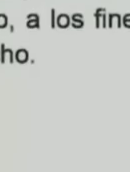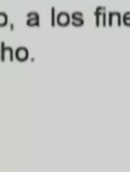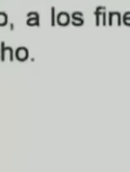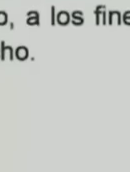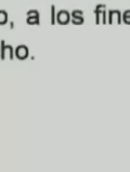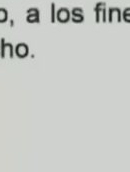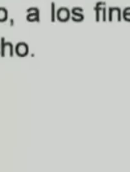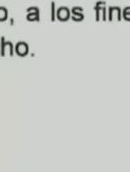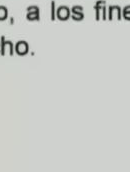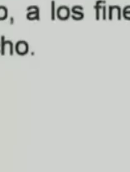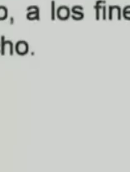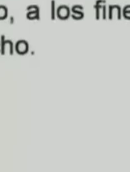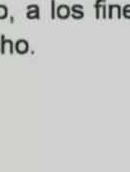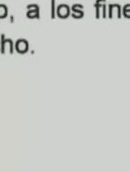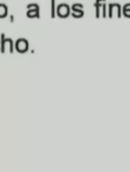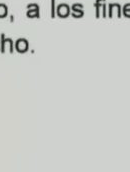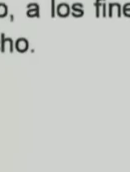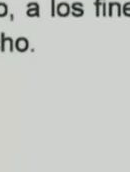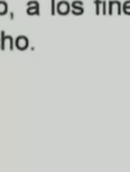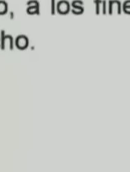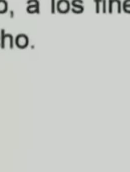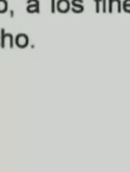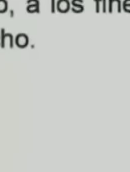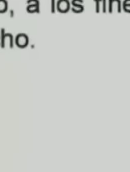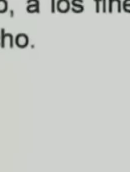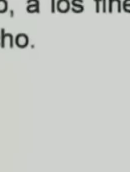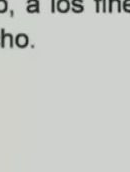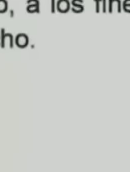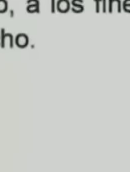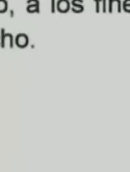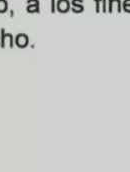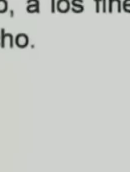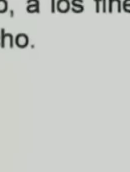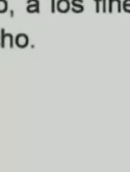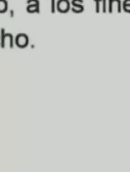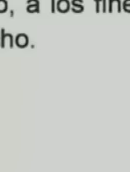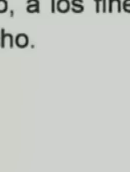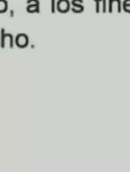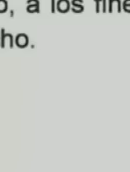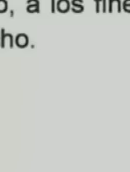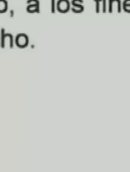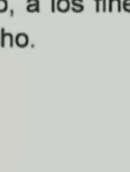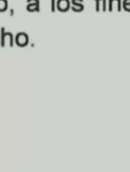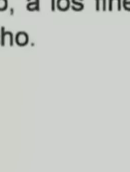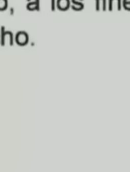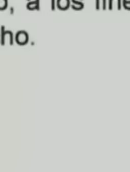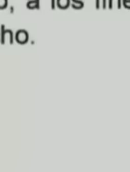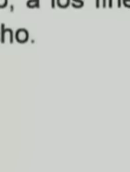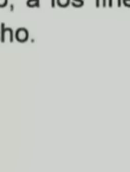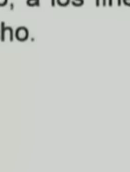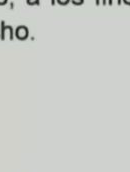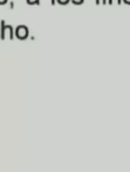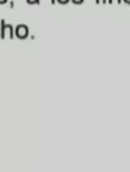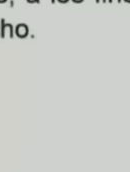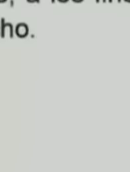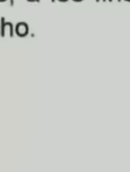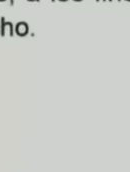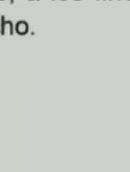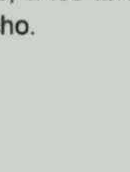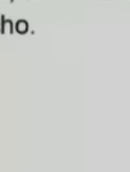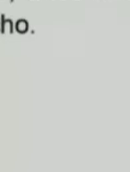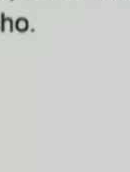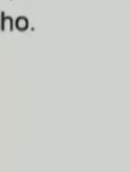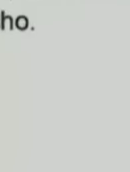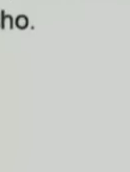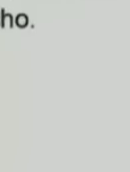este Ministerio Público ha mantenido la estrecha comunicación establecida durante